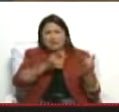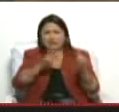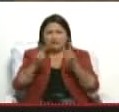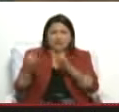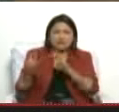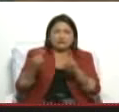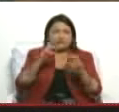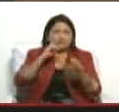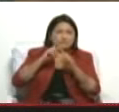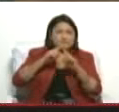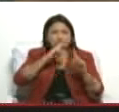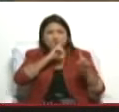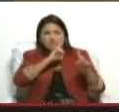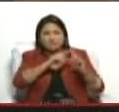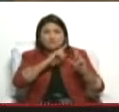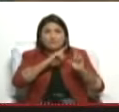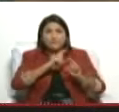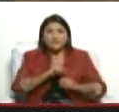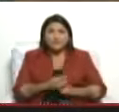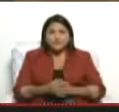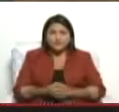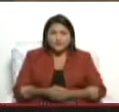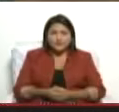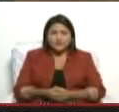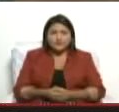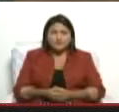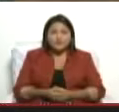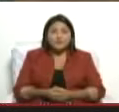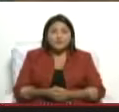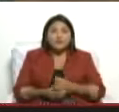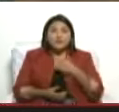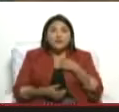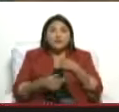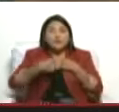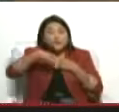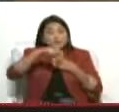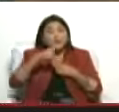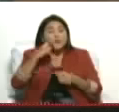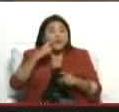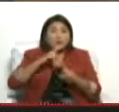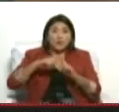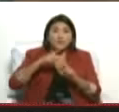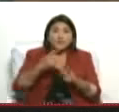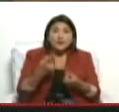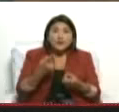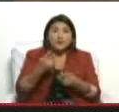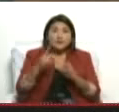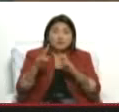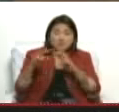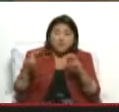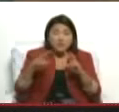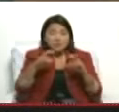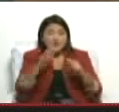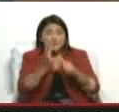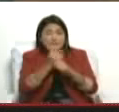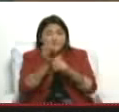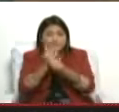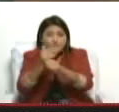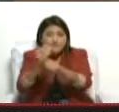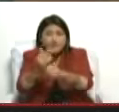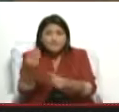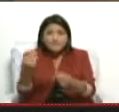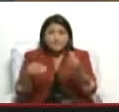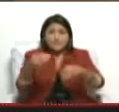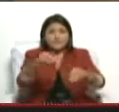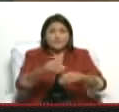indicio que nos llevó a encontrar obviamente otras razones posteriores que incriminar